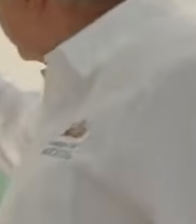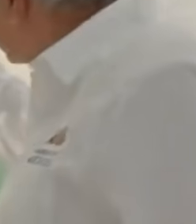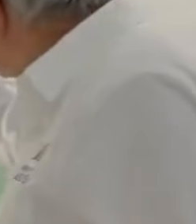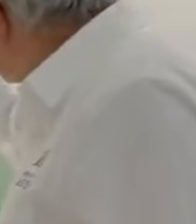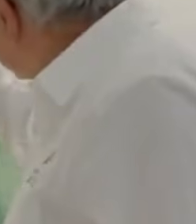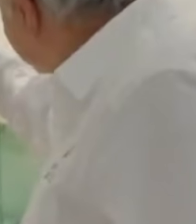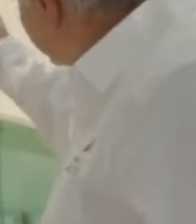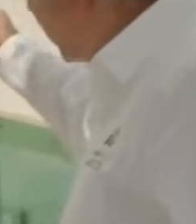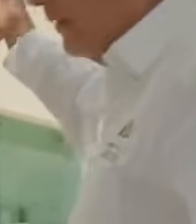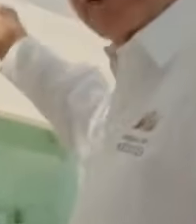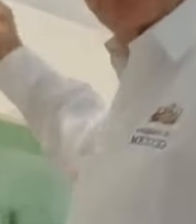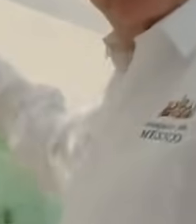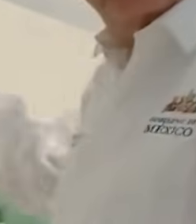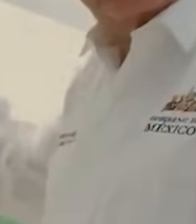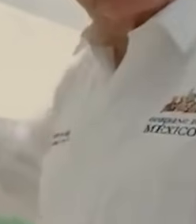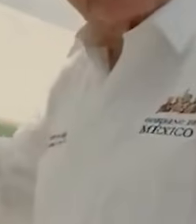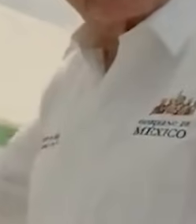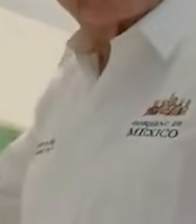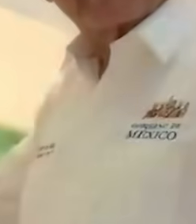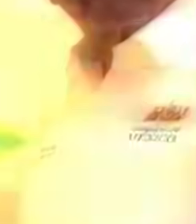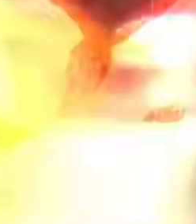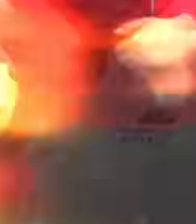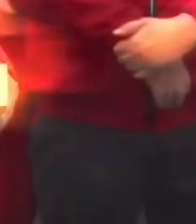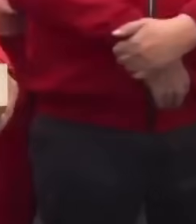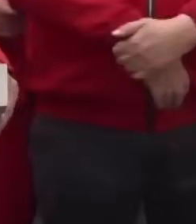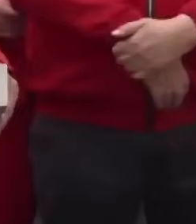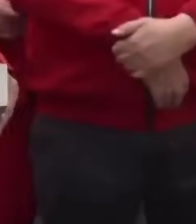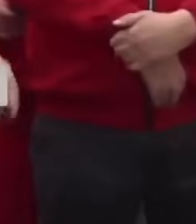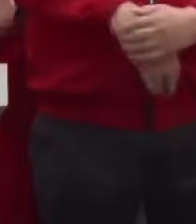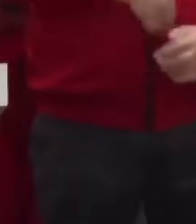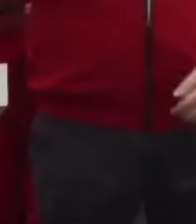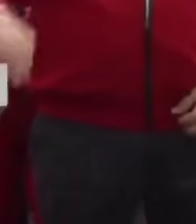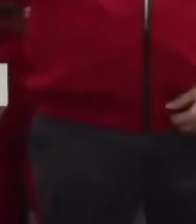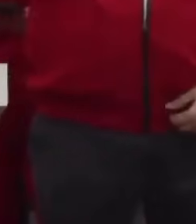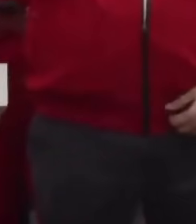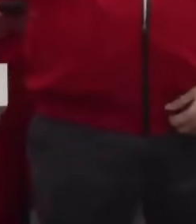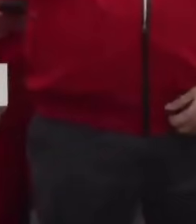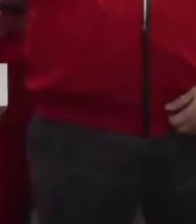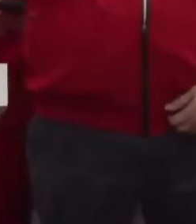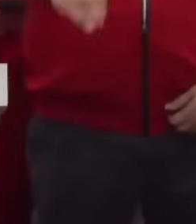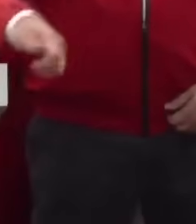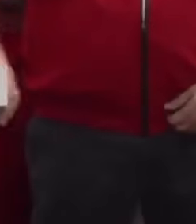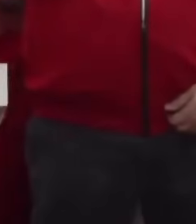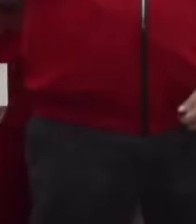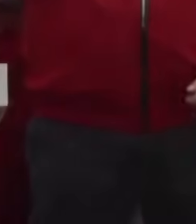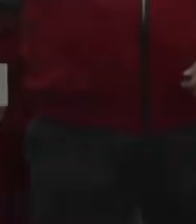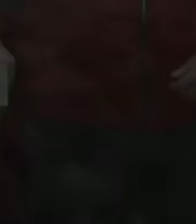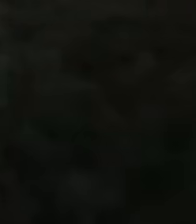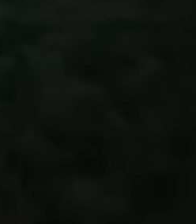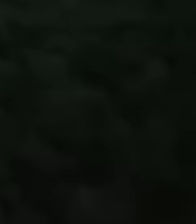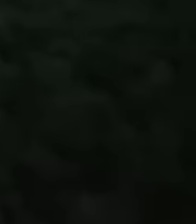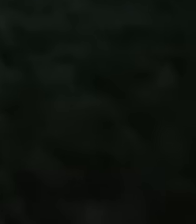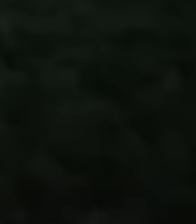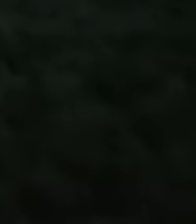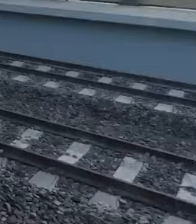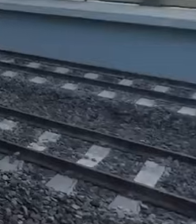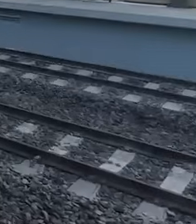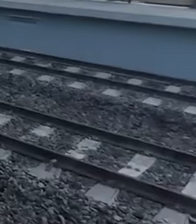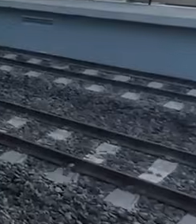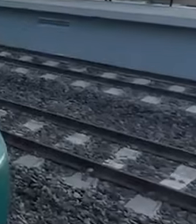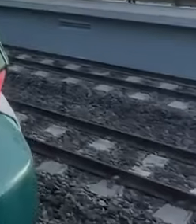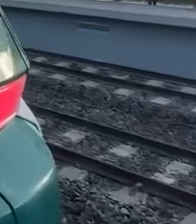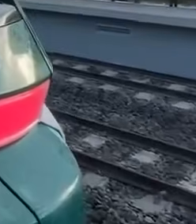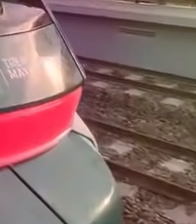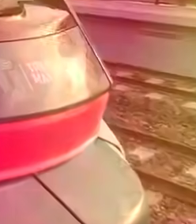realiza una gran obra en beneficio del país, la oposición se le opone sin importar el objetivo. Mencionó